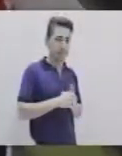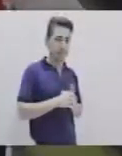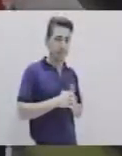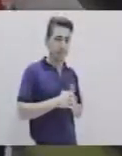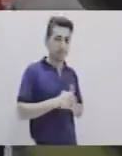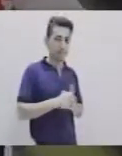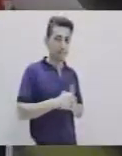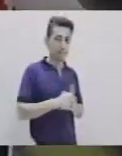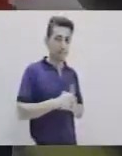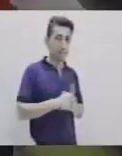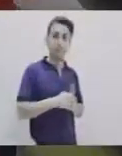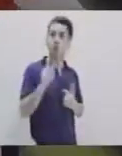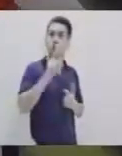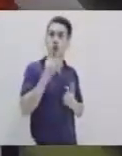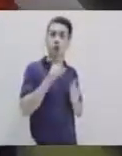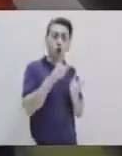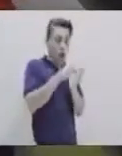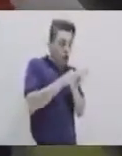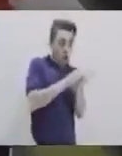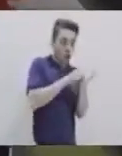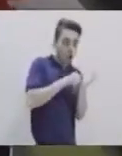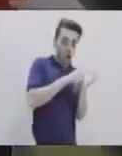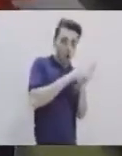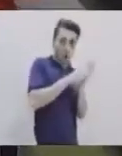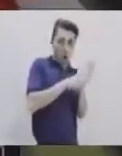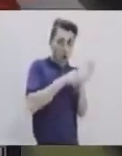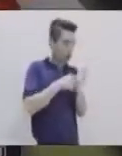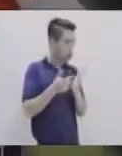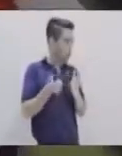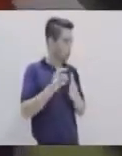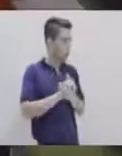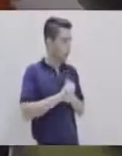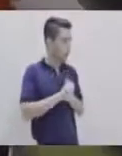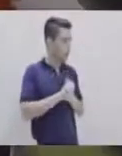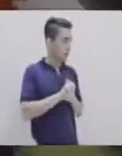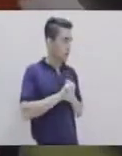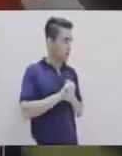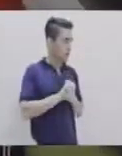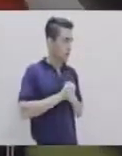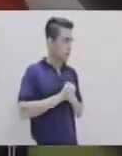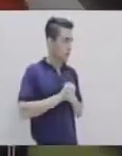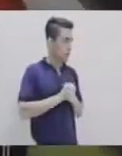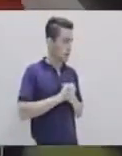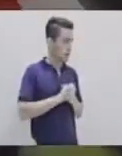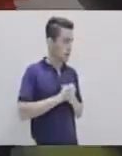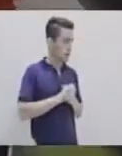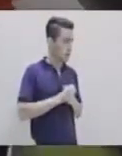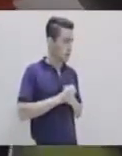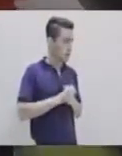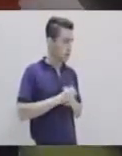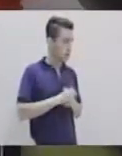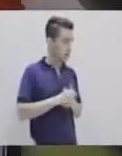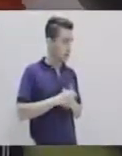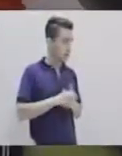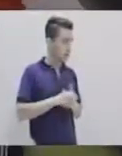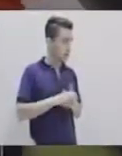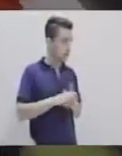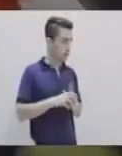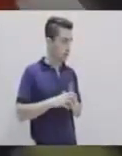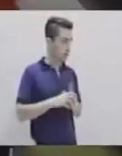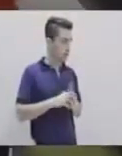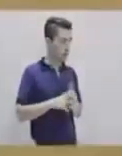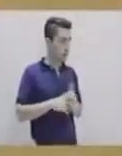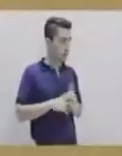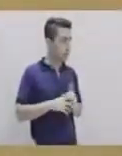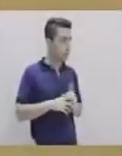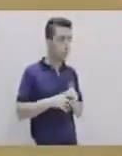tal vez no cortar del todo el cartón, sino tal vez como hasta la mitad. Sí, por supuesto. Ajá. Pero eso, de acuerdo